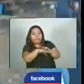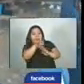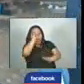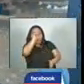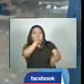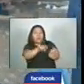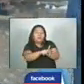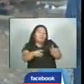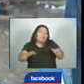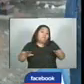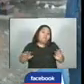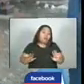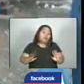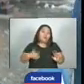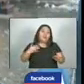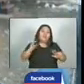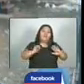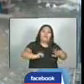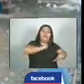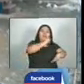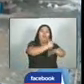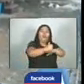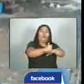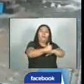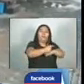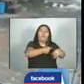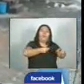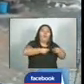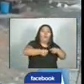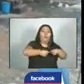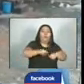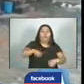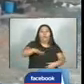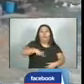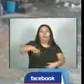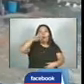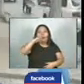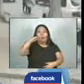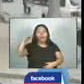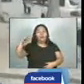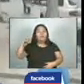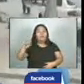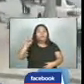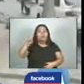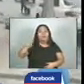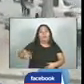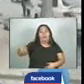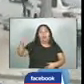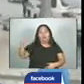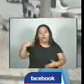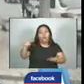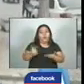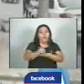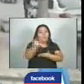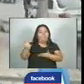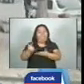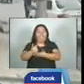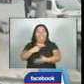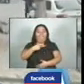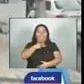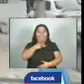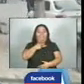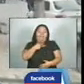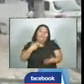Desde que el grupo fundamentalista islámico recuperara el control del país en agosto del año pasado, las universidades se han visto obligadas